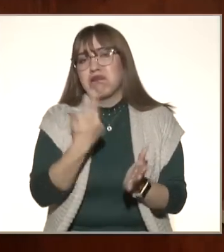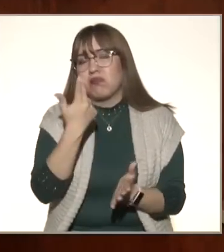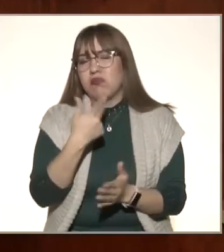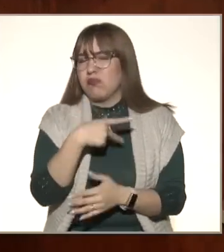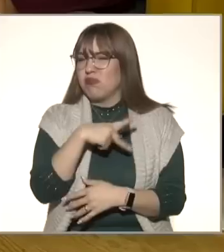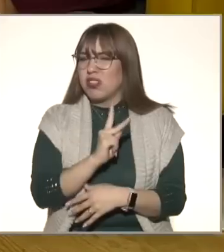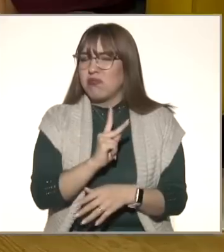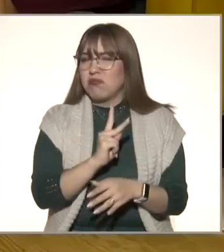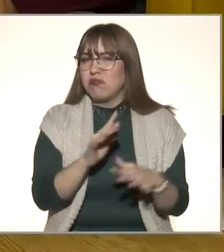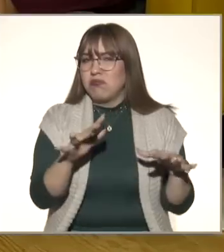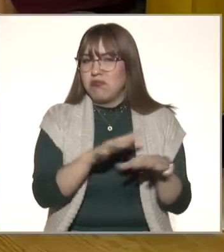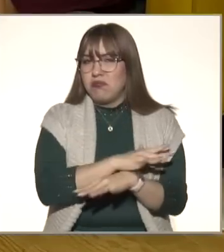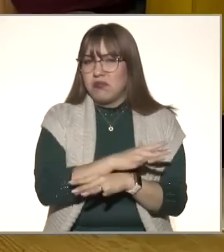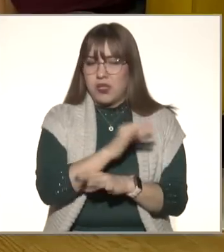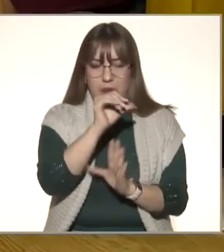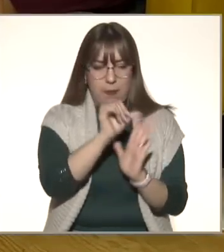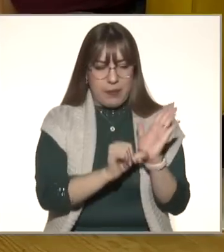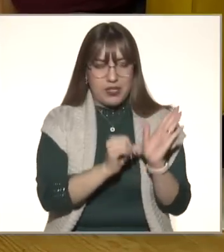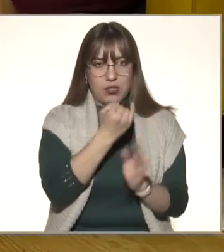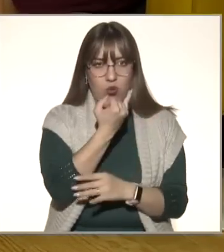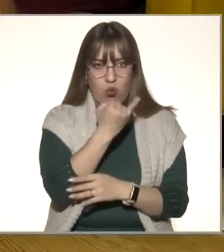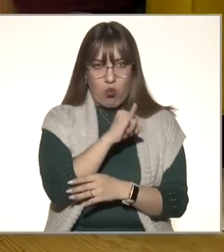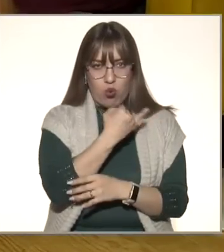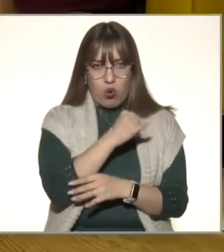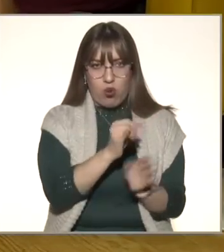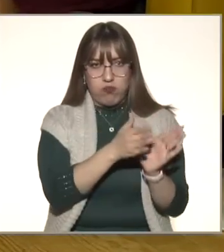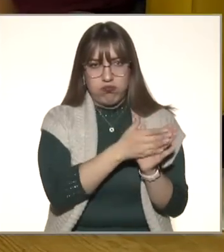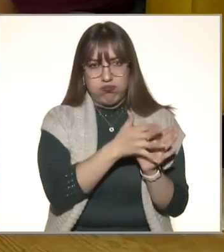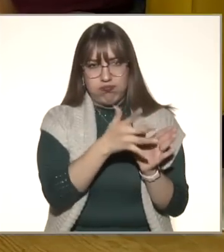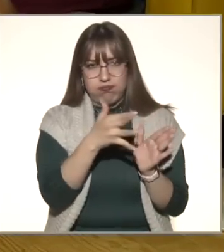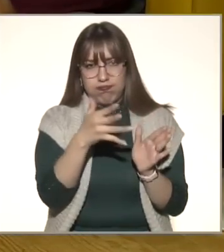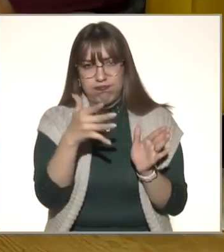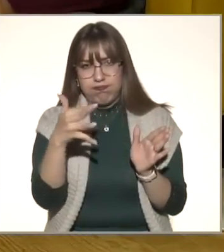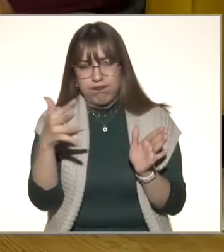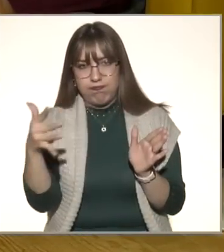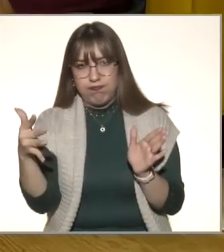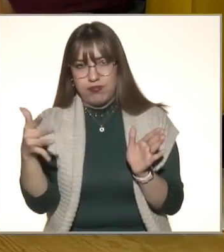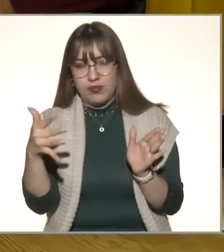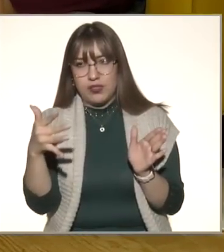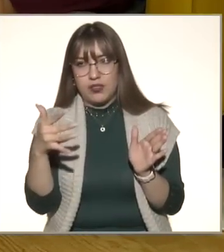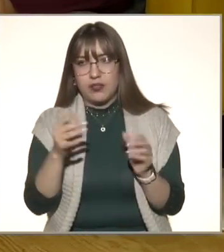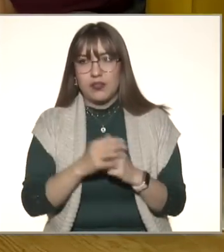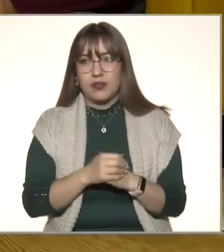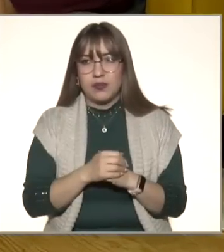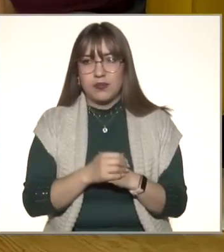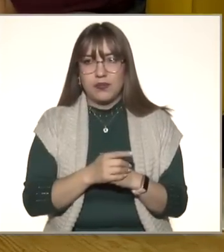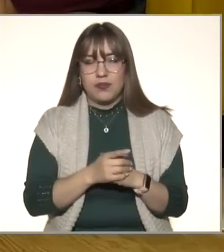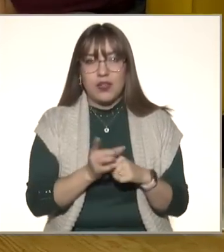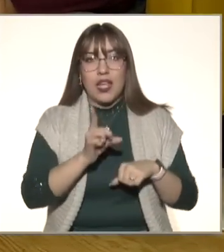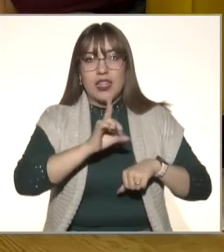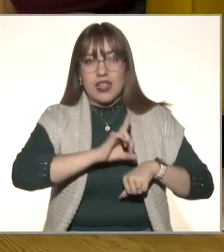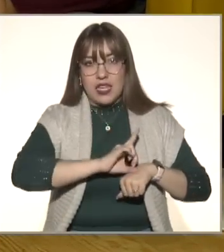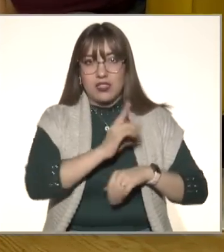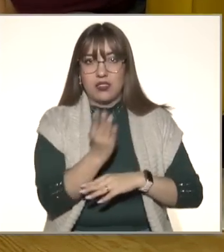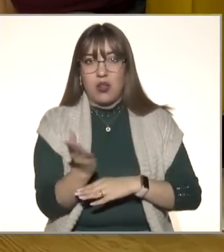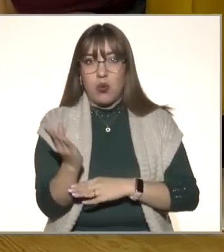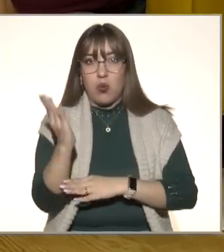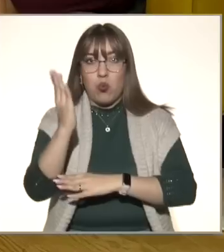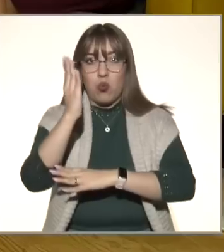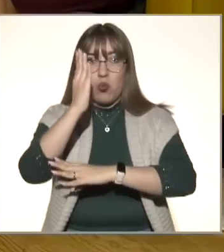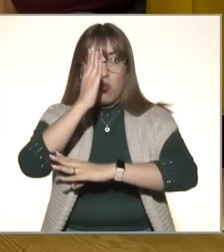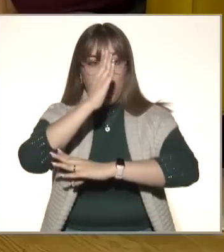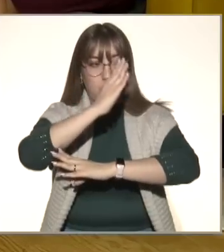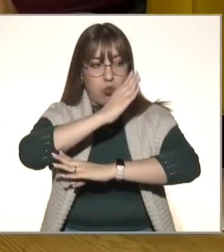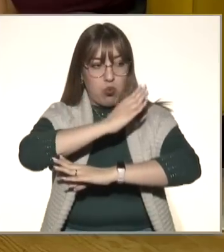acá, el sol o los días son cada vez más pequeños. Y eso